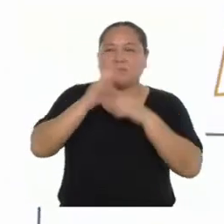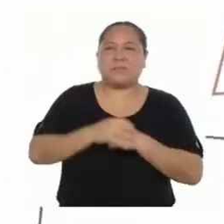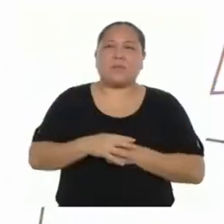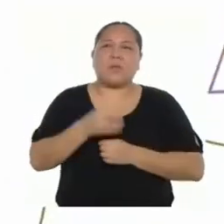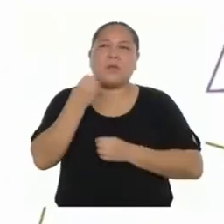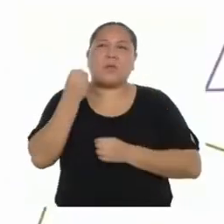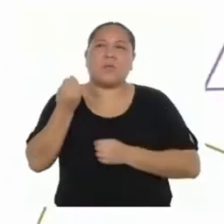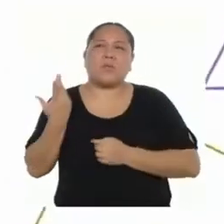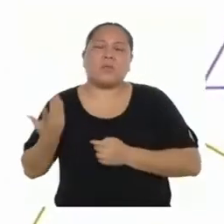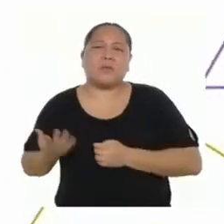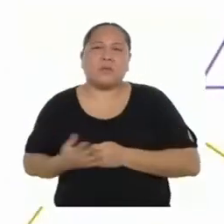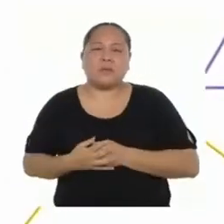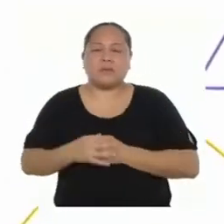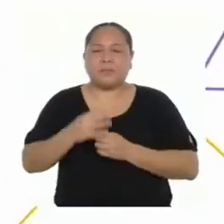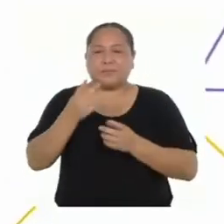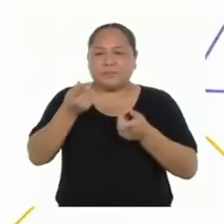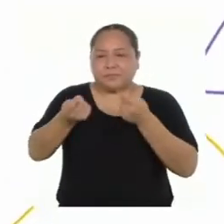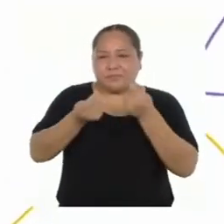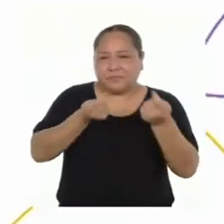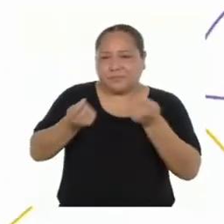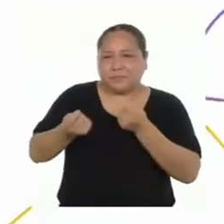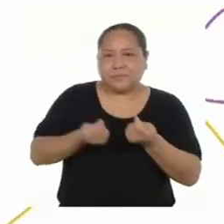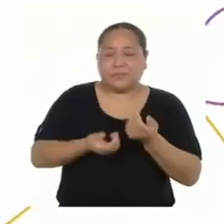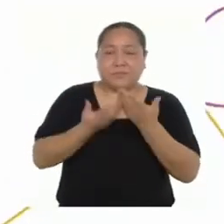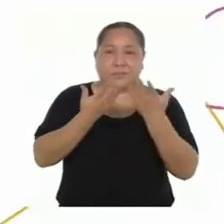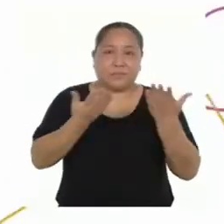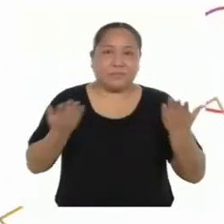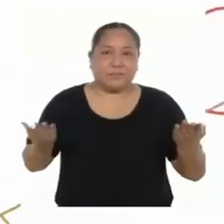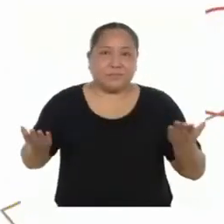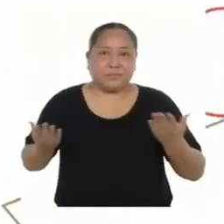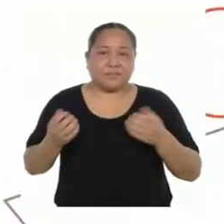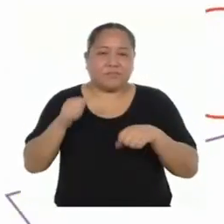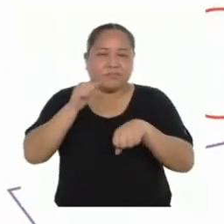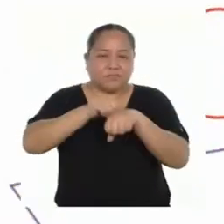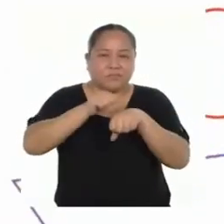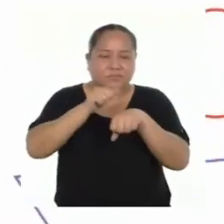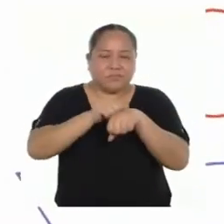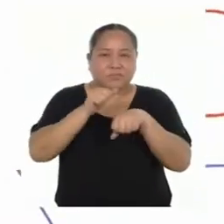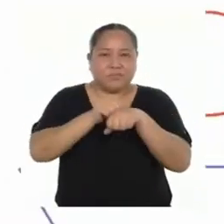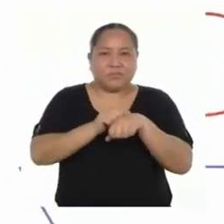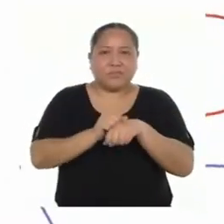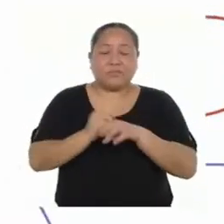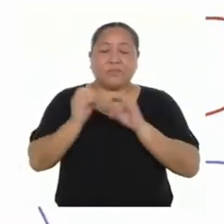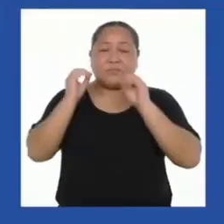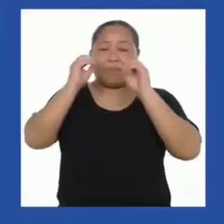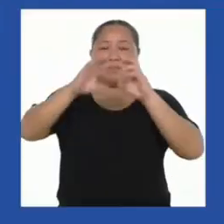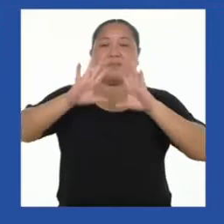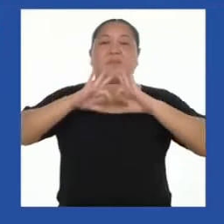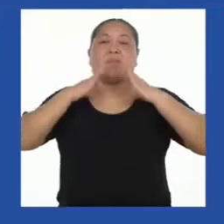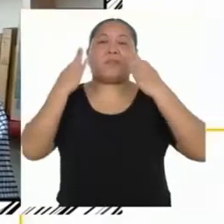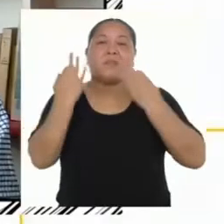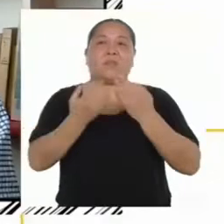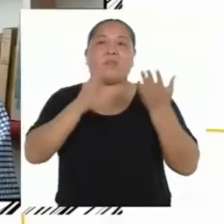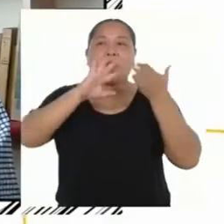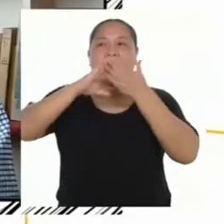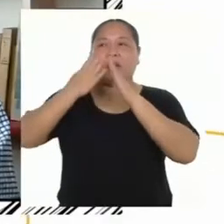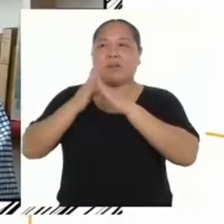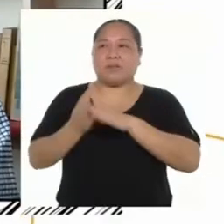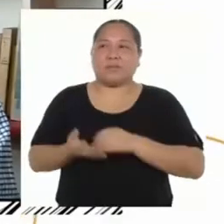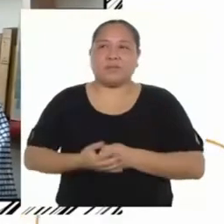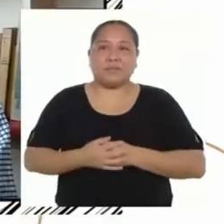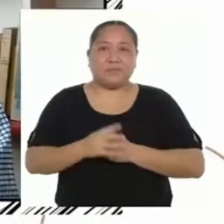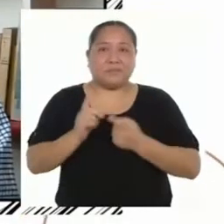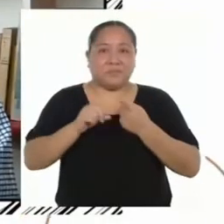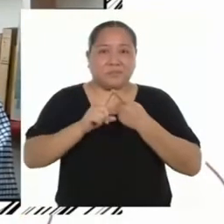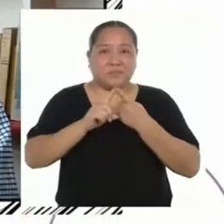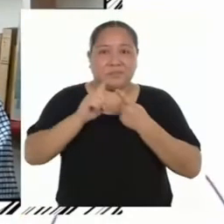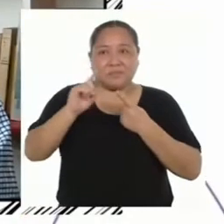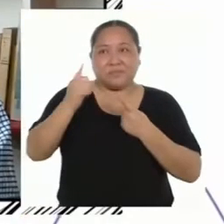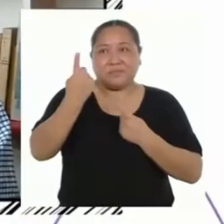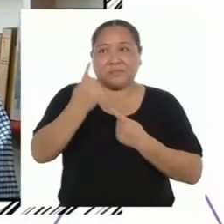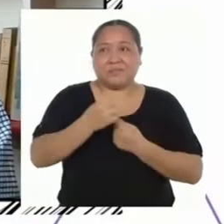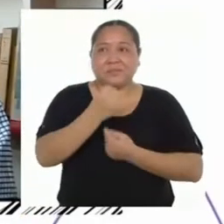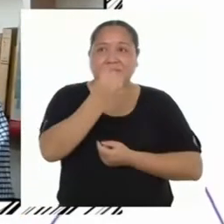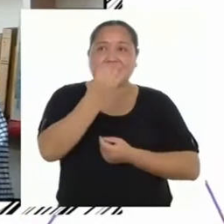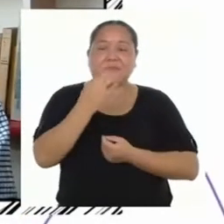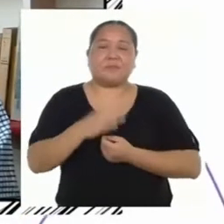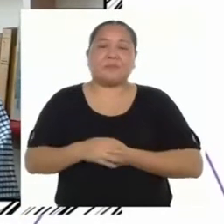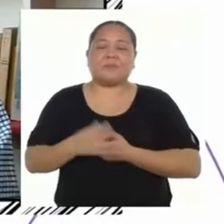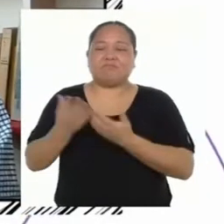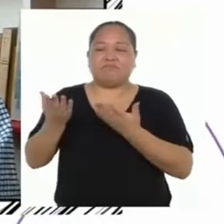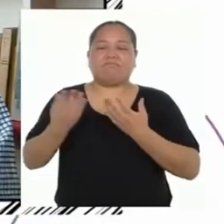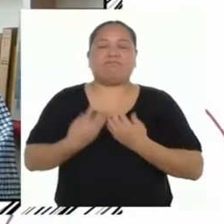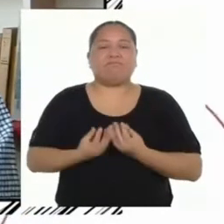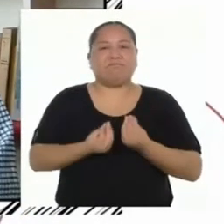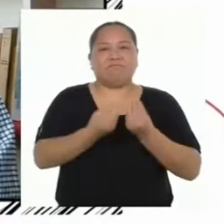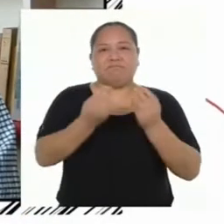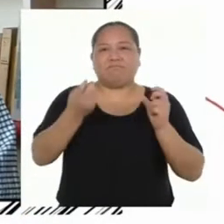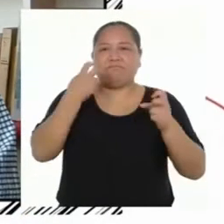tendríamos que gestionar los residuos sólidos generados por nuestra familia y la comunidad? Bien, en primer lugar, algunos de ellos pueden traernos